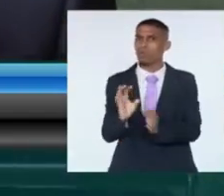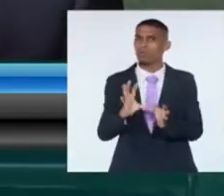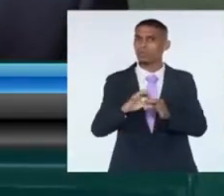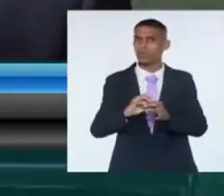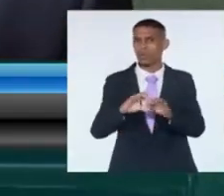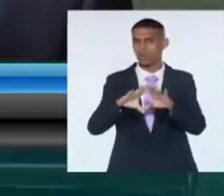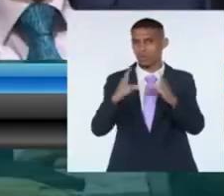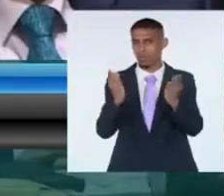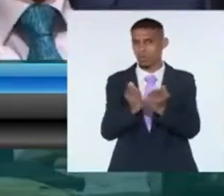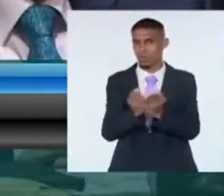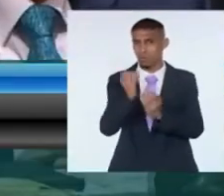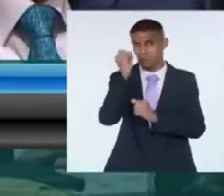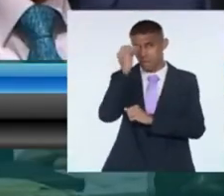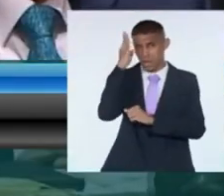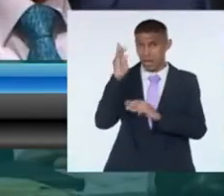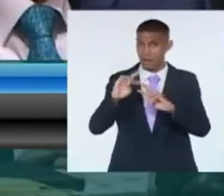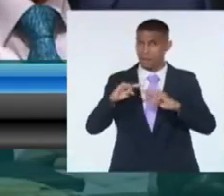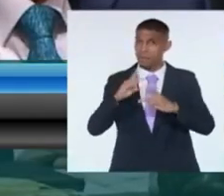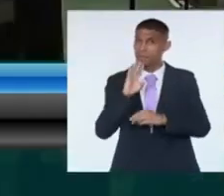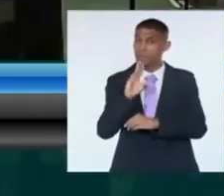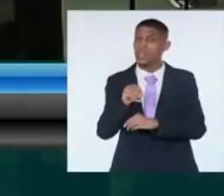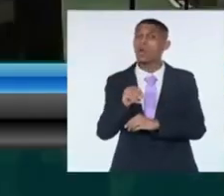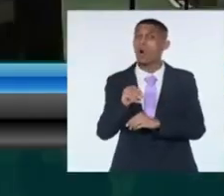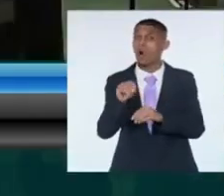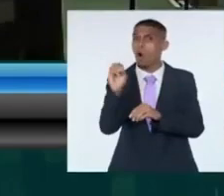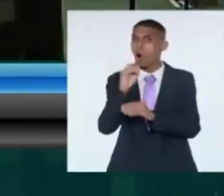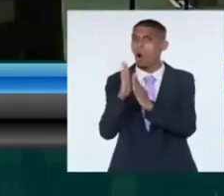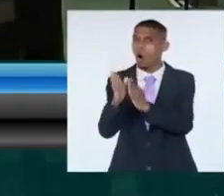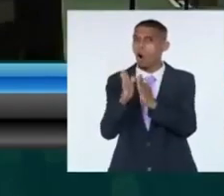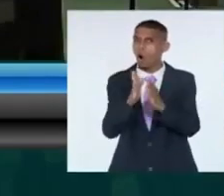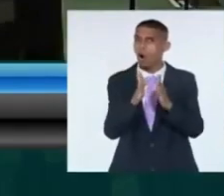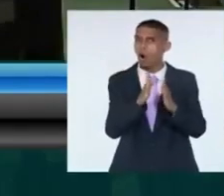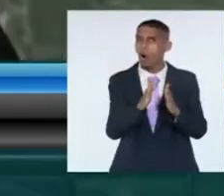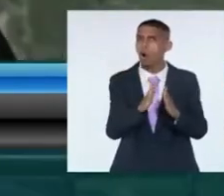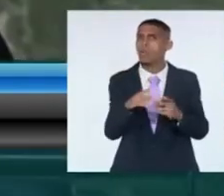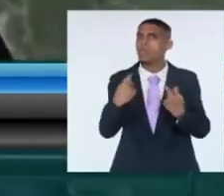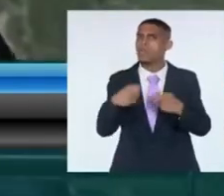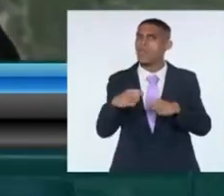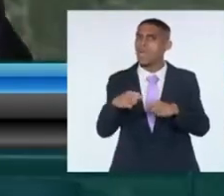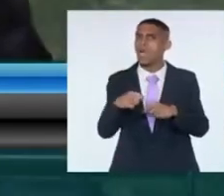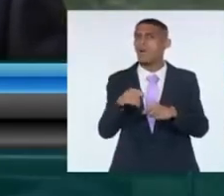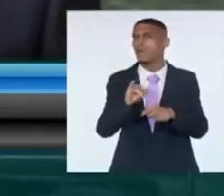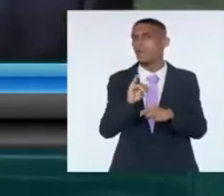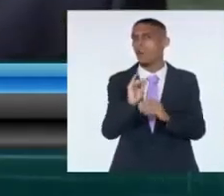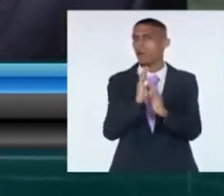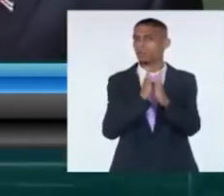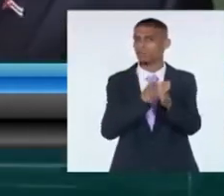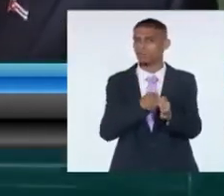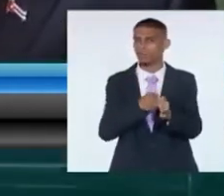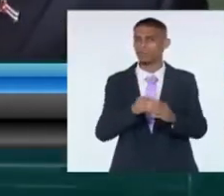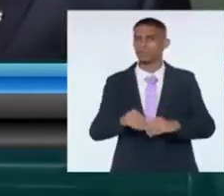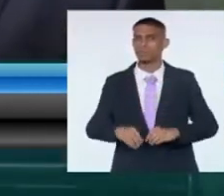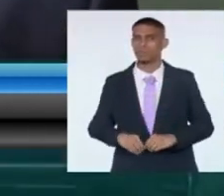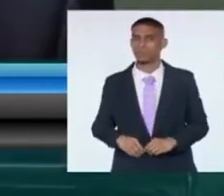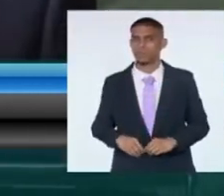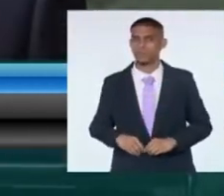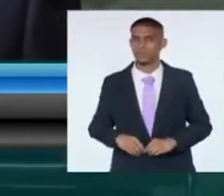jazcanel reafirmó que el orden internacional imperante es excluyente y racional e insostenible